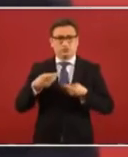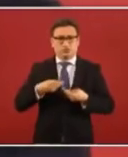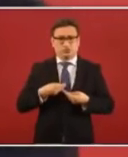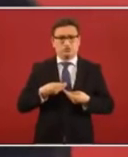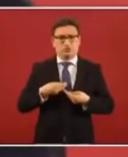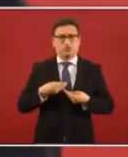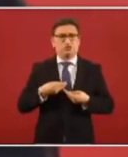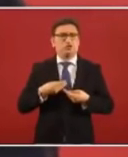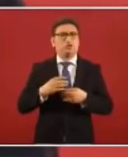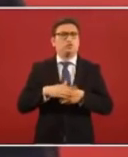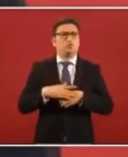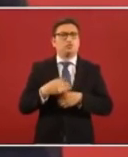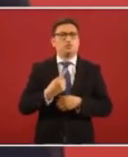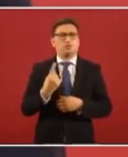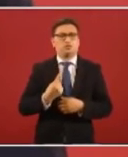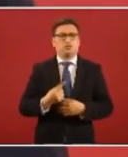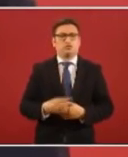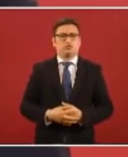porque,